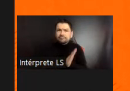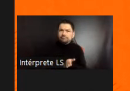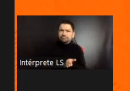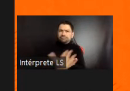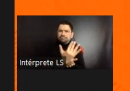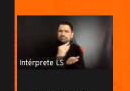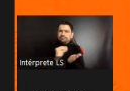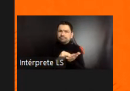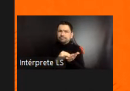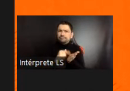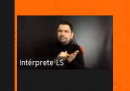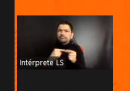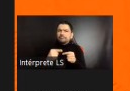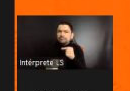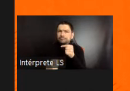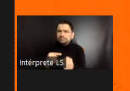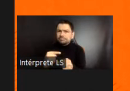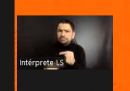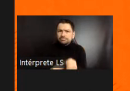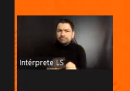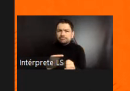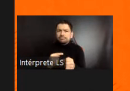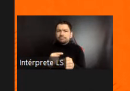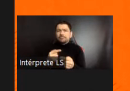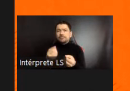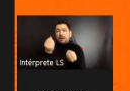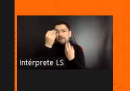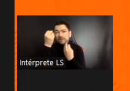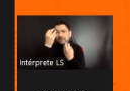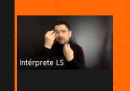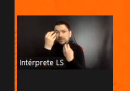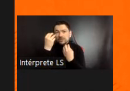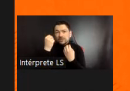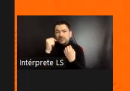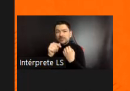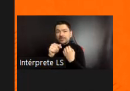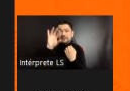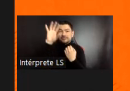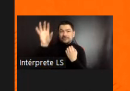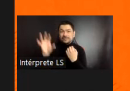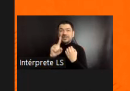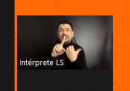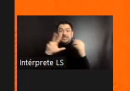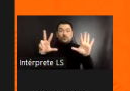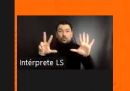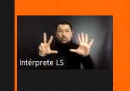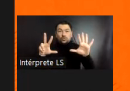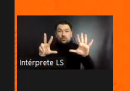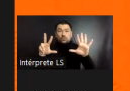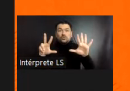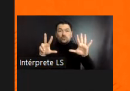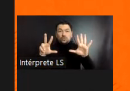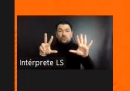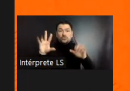desarrollar sean unos en los que podamos involucrar a los 18 países que están dándole su apoyo a